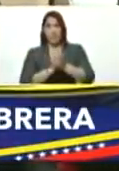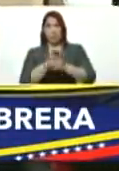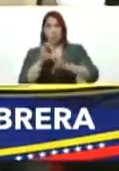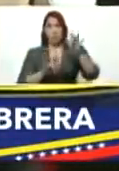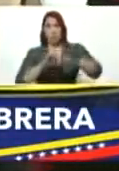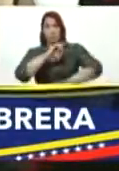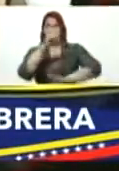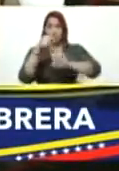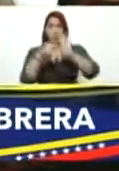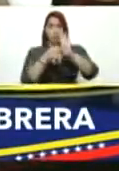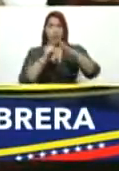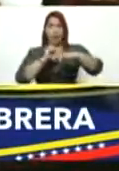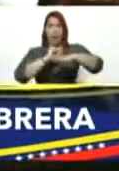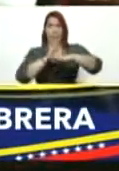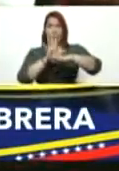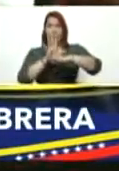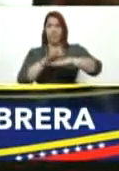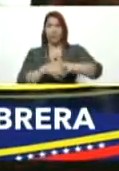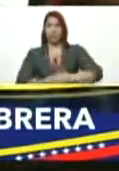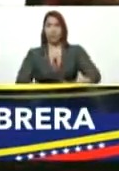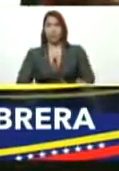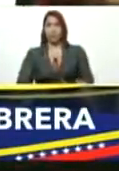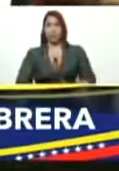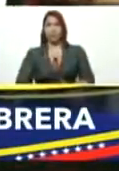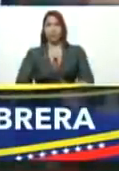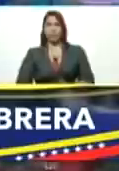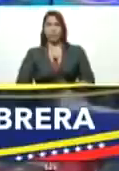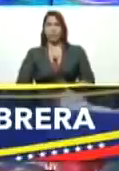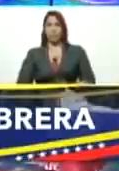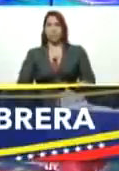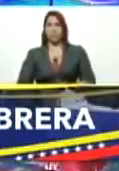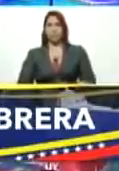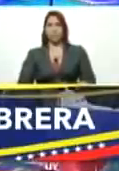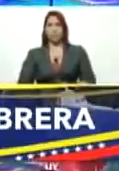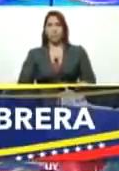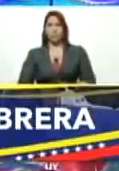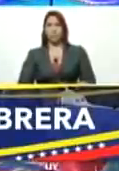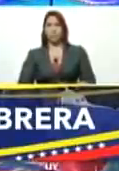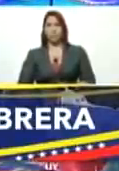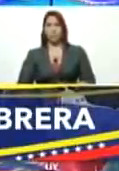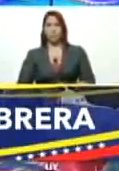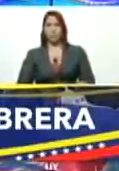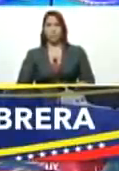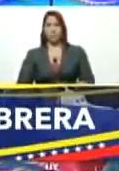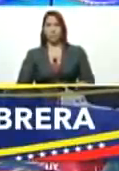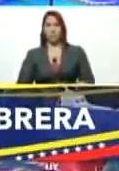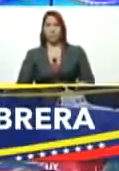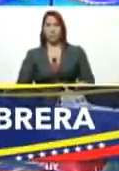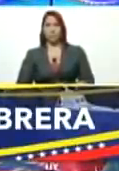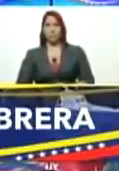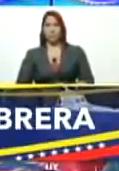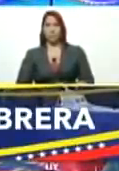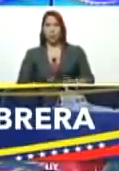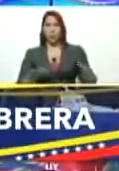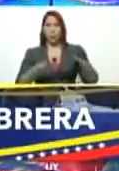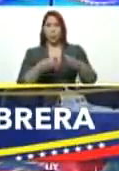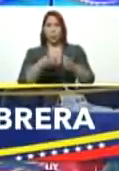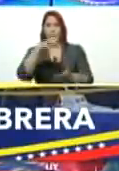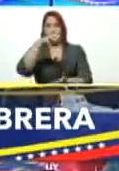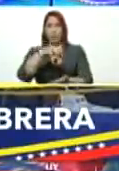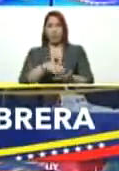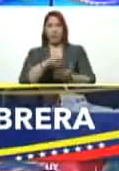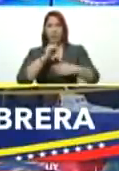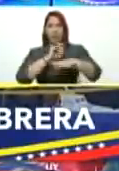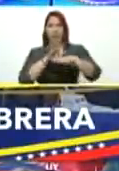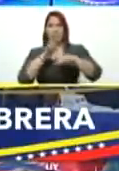general de la organización de estados del alba oea organización de estados del alba un